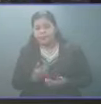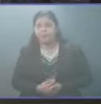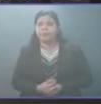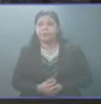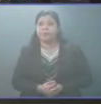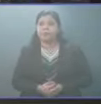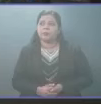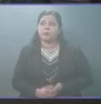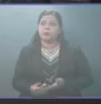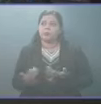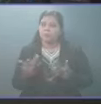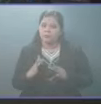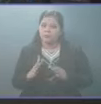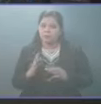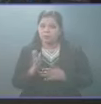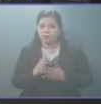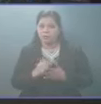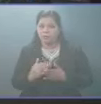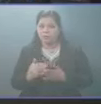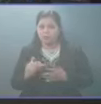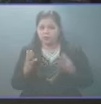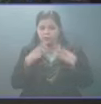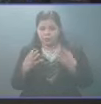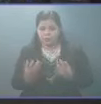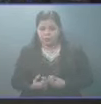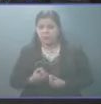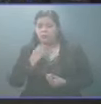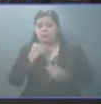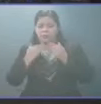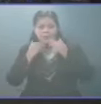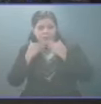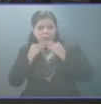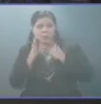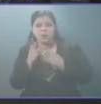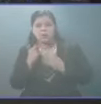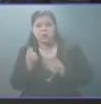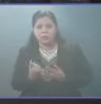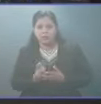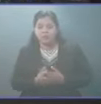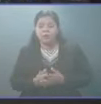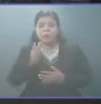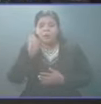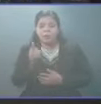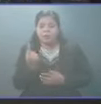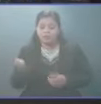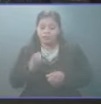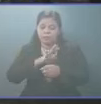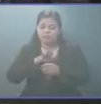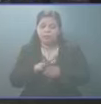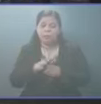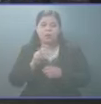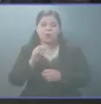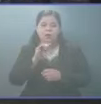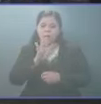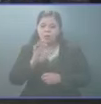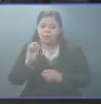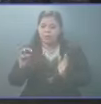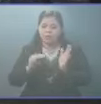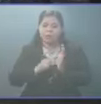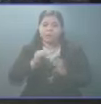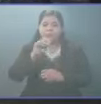de el gobierno que detalla los casos de uh-huh. COVID-19, casos confirmados